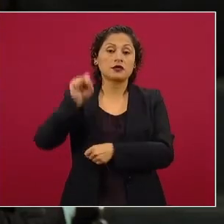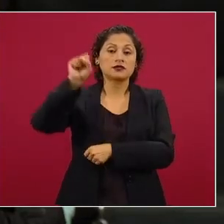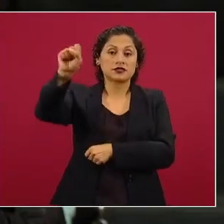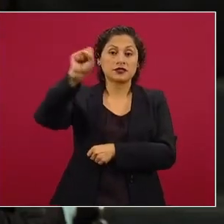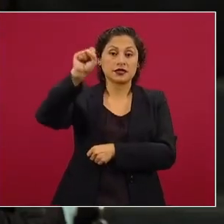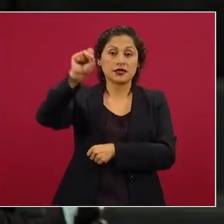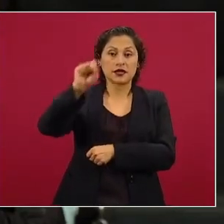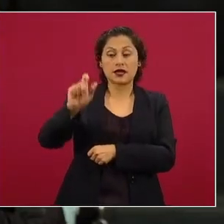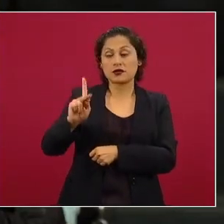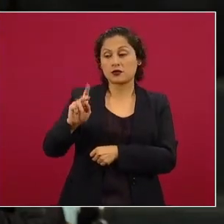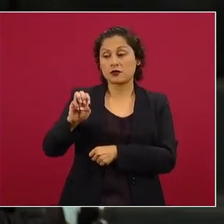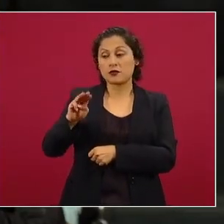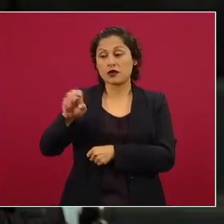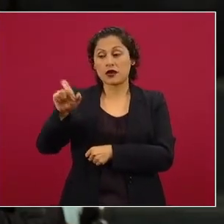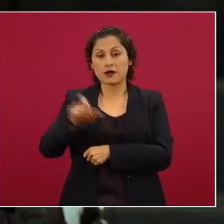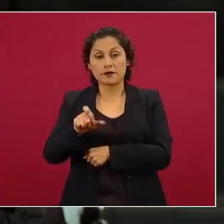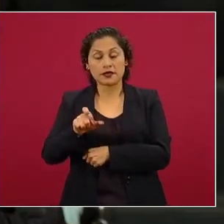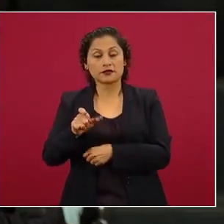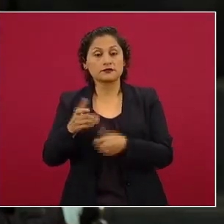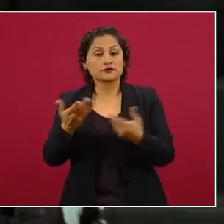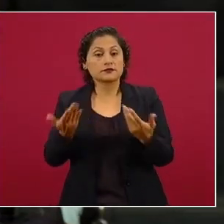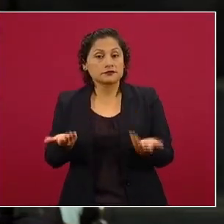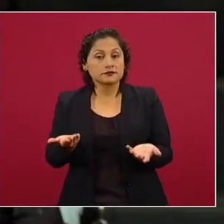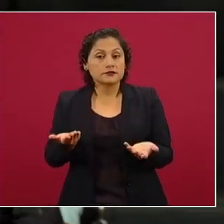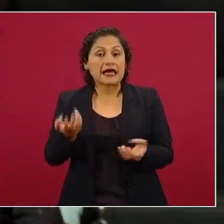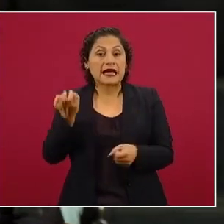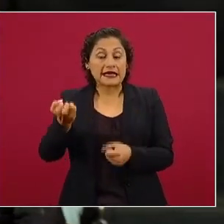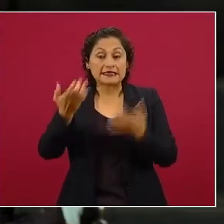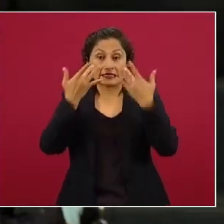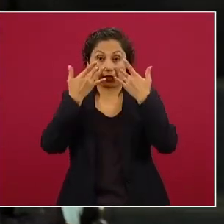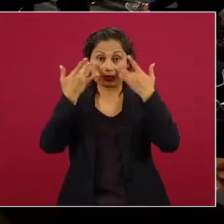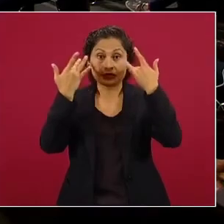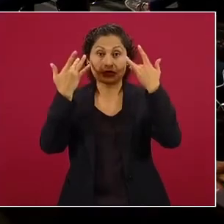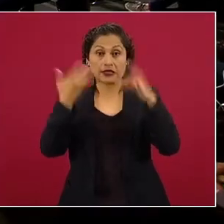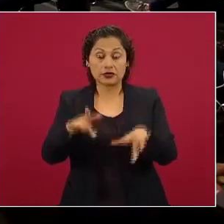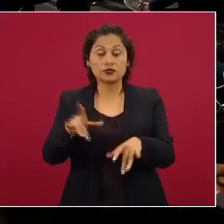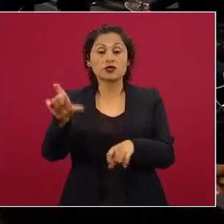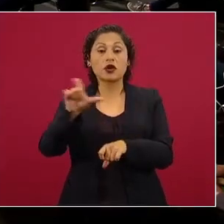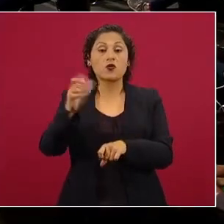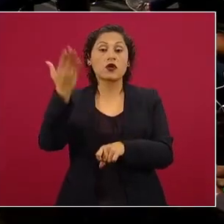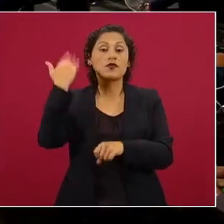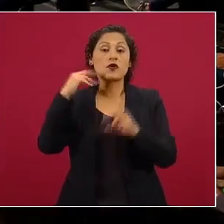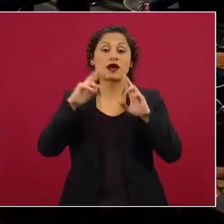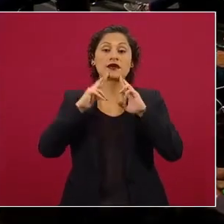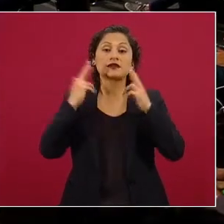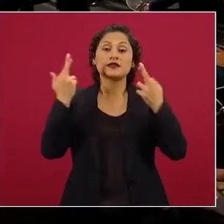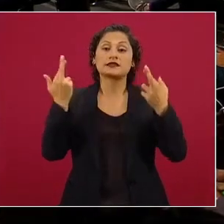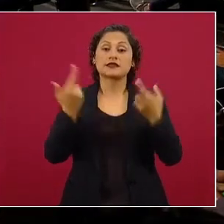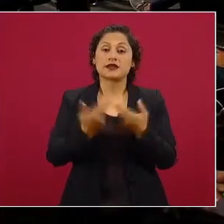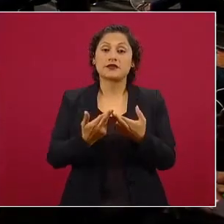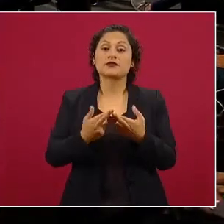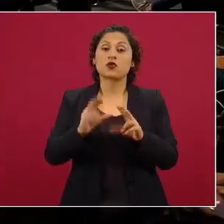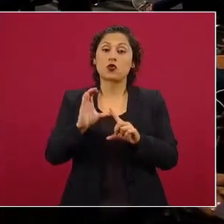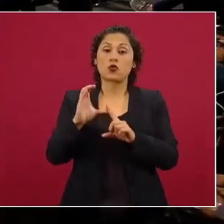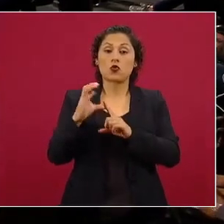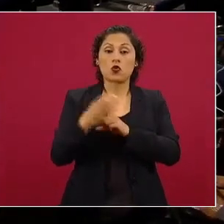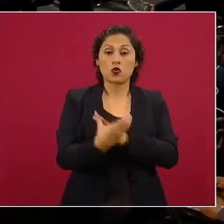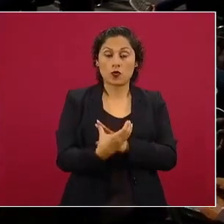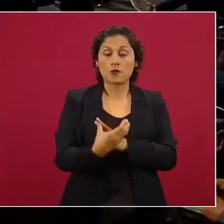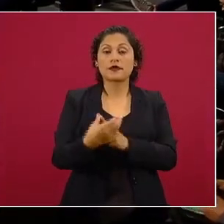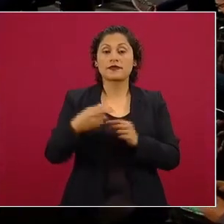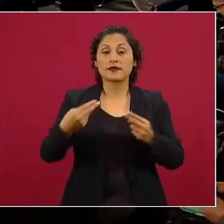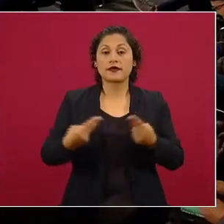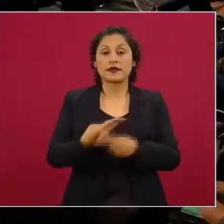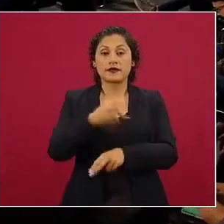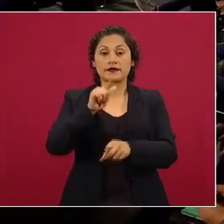de la República Mexicana. Esta renuncia se hizo luego de una reunión a puerta cerrada del Comité Ejecutivo Nacional y de 36